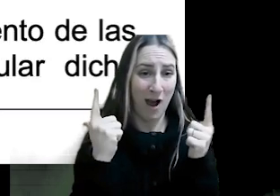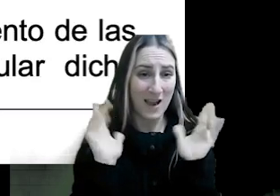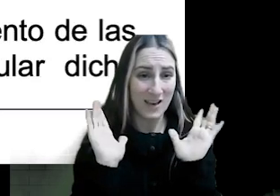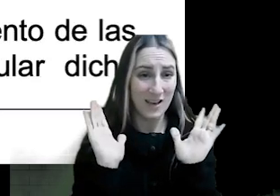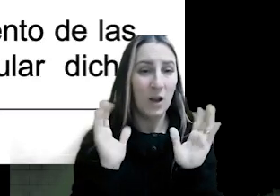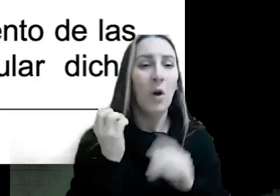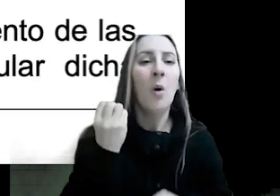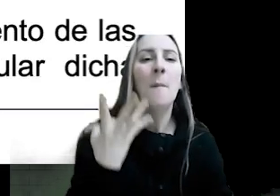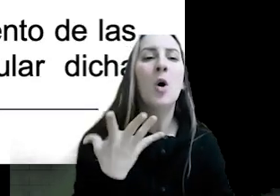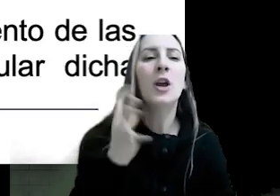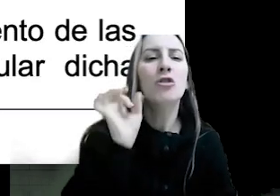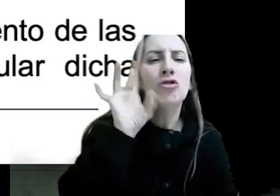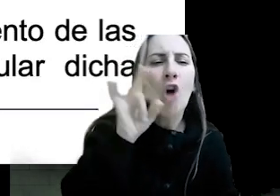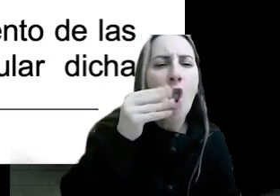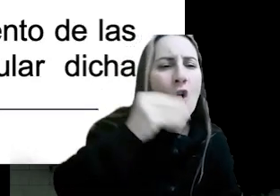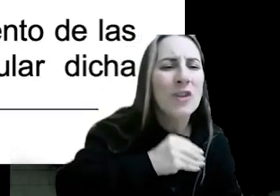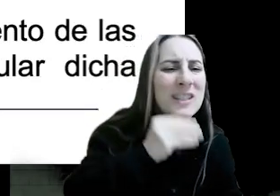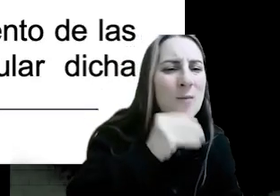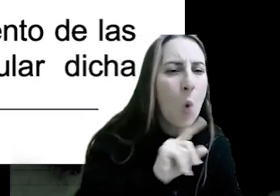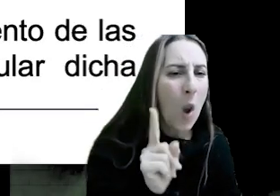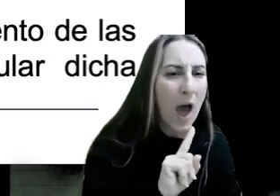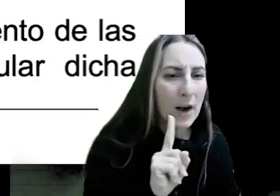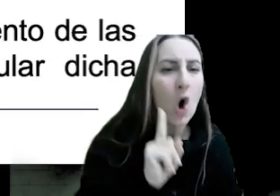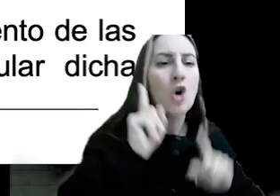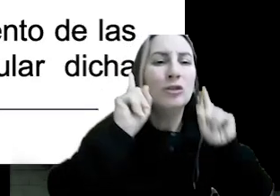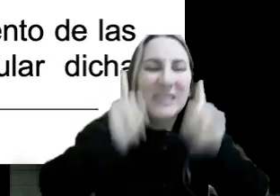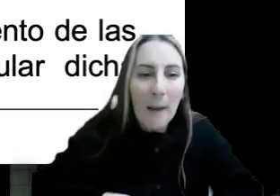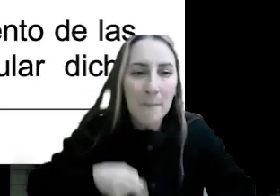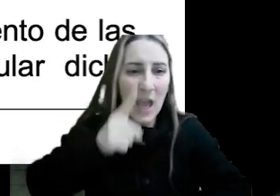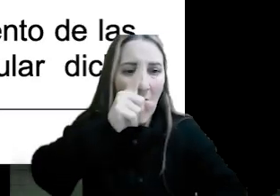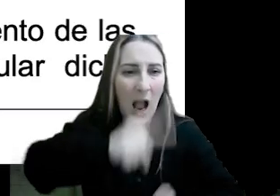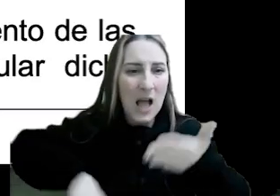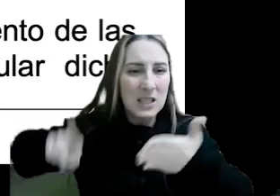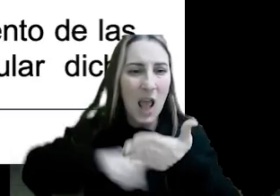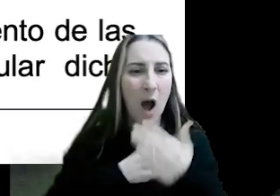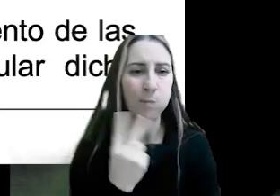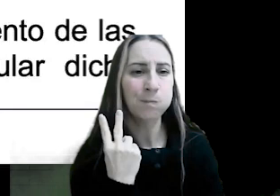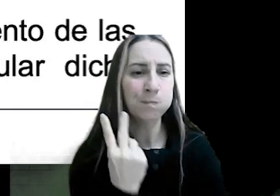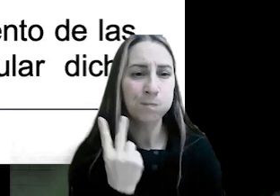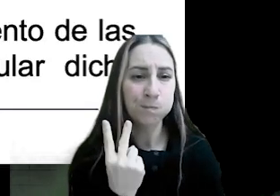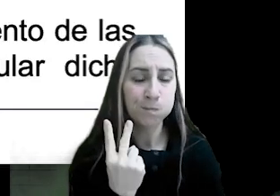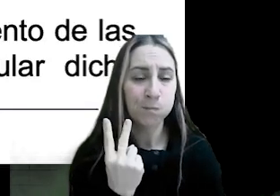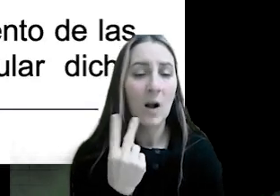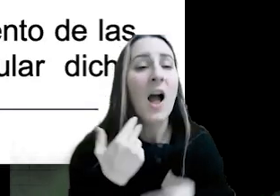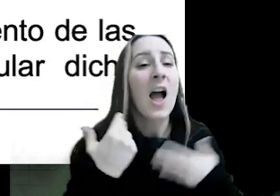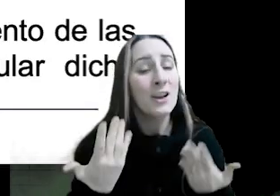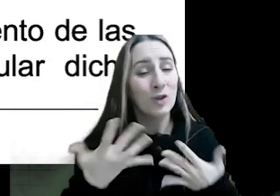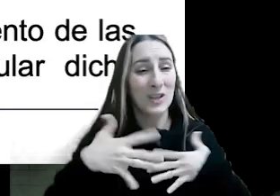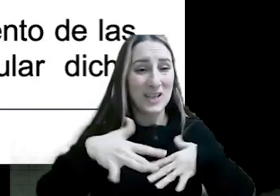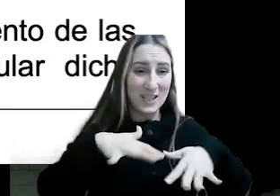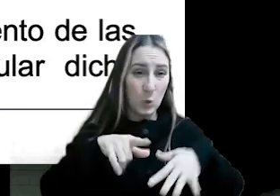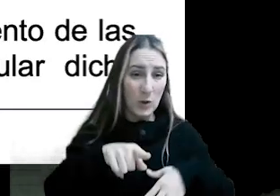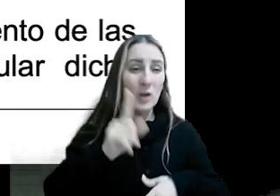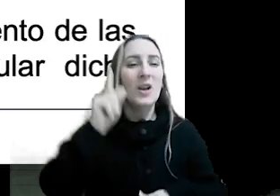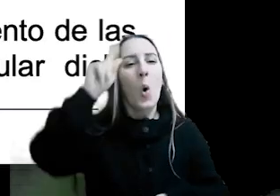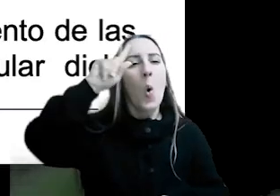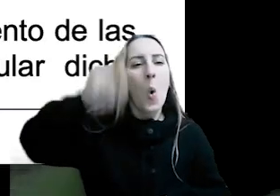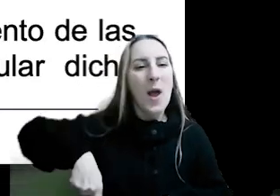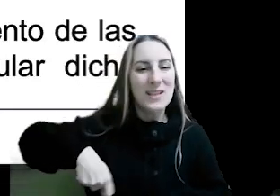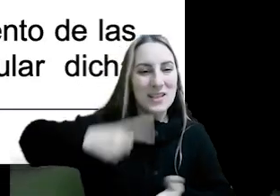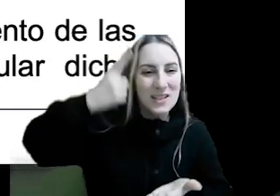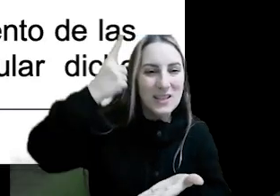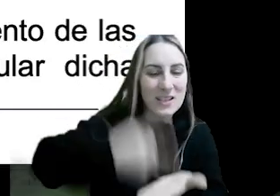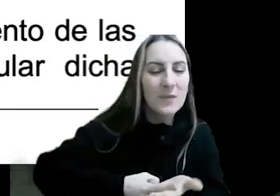es simular, sino también es cancelar. En este contexto, encima en este fallo no es un